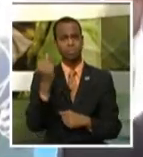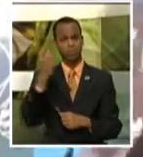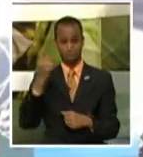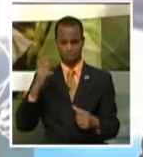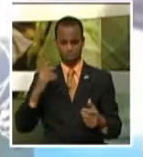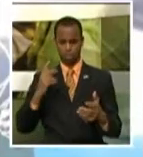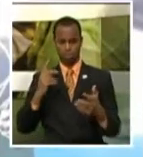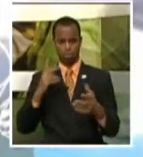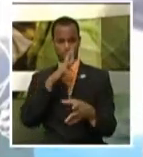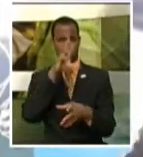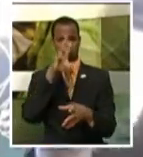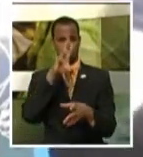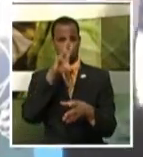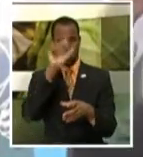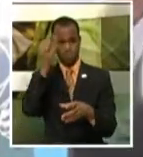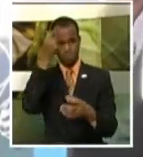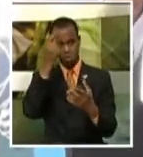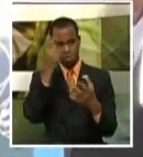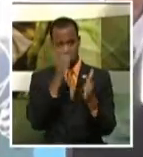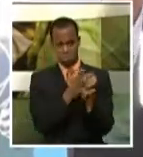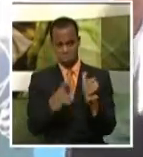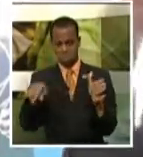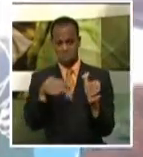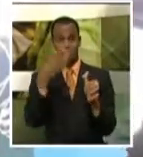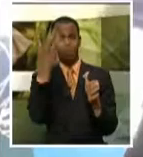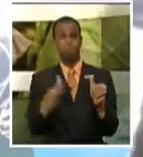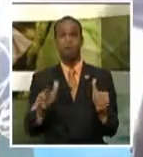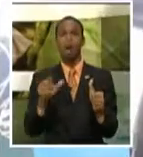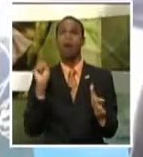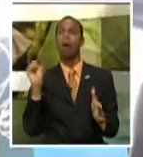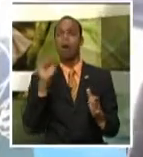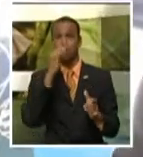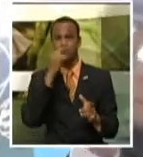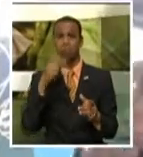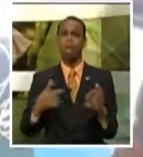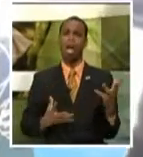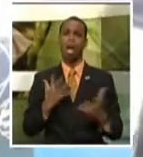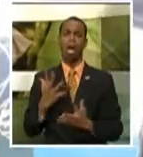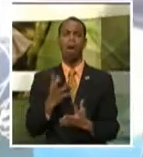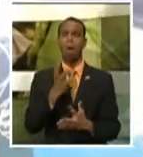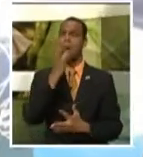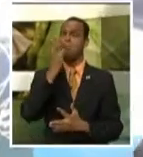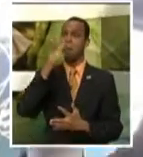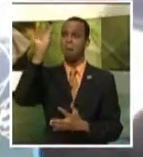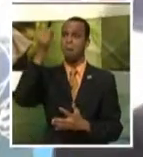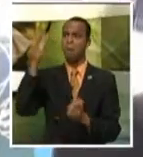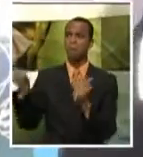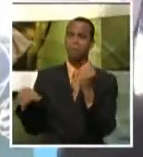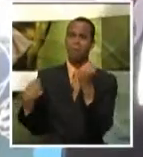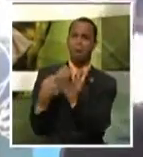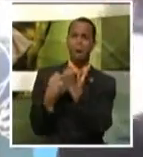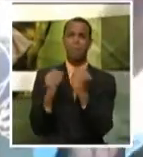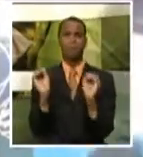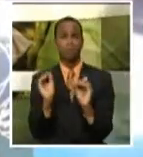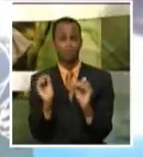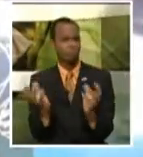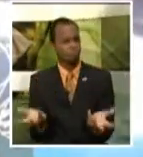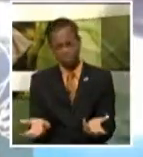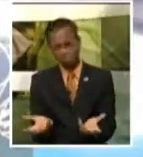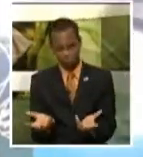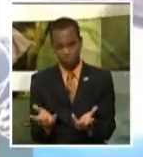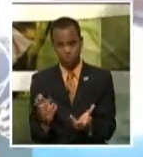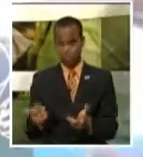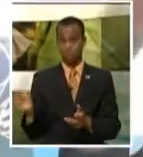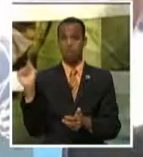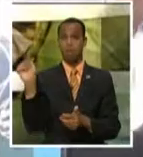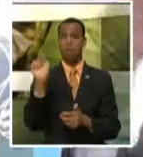niño en desamparo, que no haya una madre que no siente el apoyo del gobierno para criar a sus hijos y que no haya un solo niño en la República